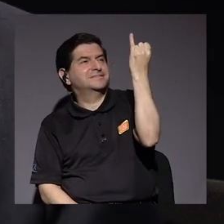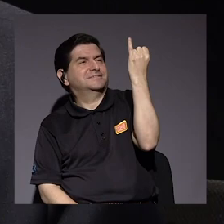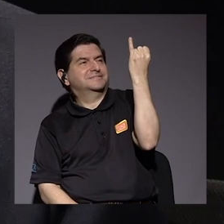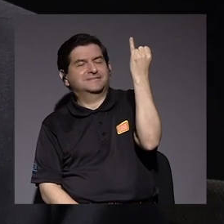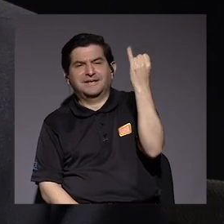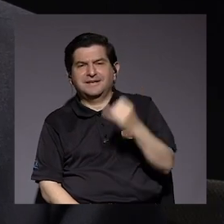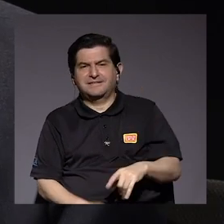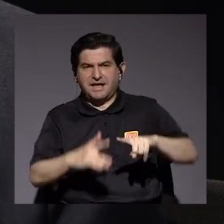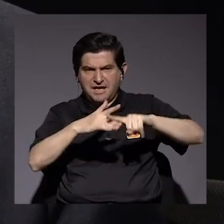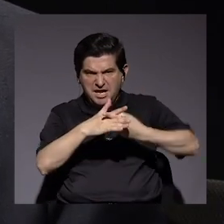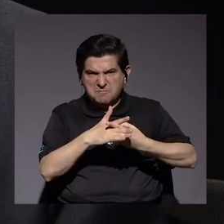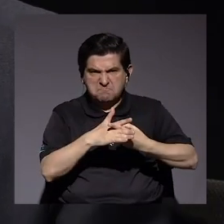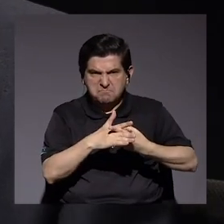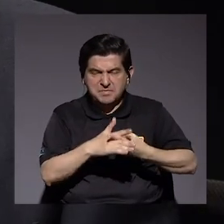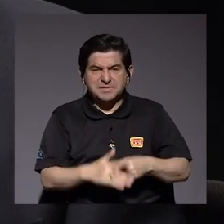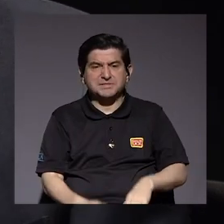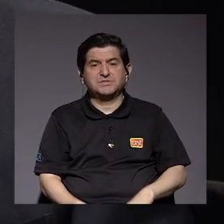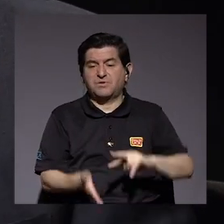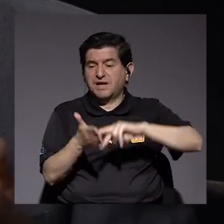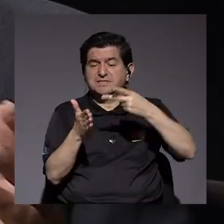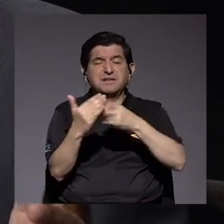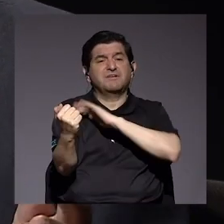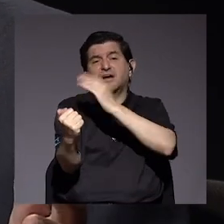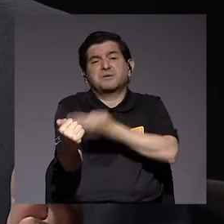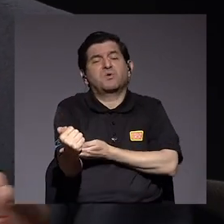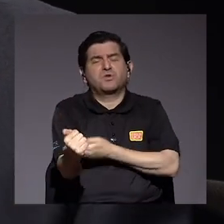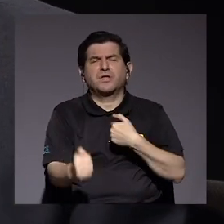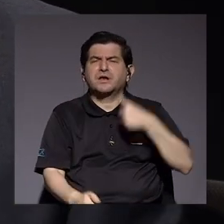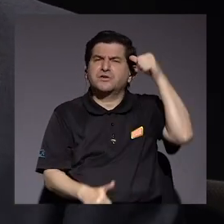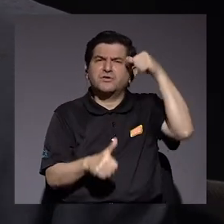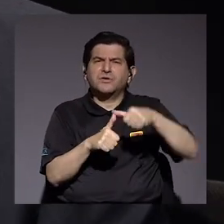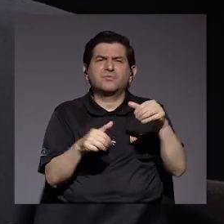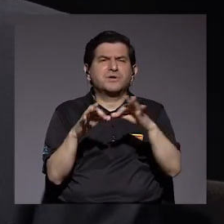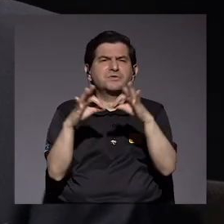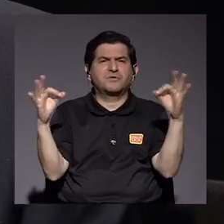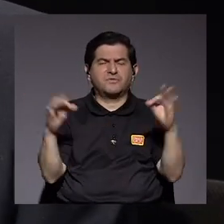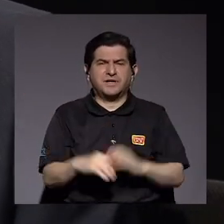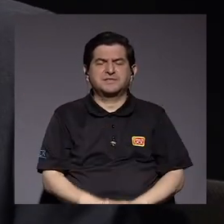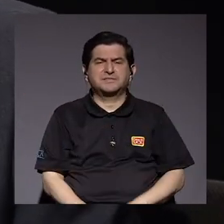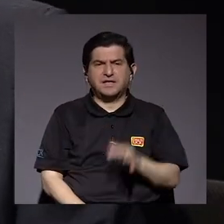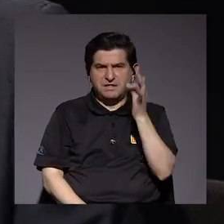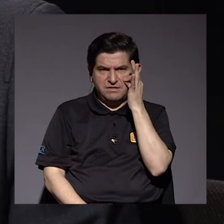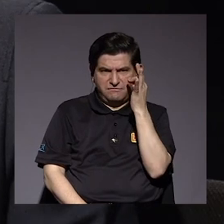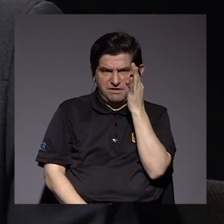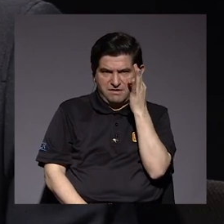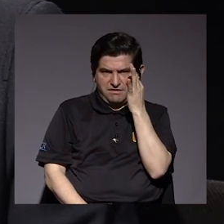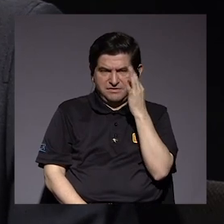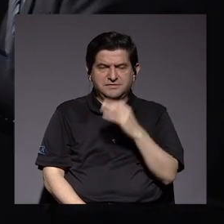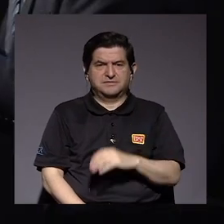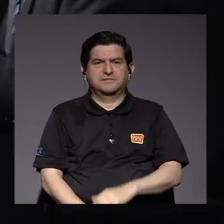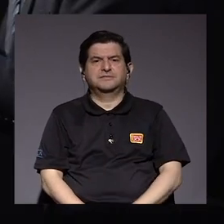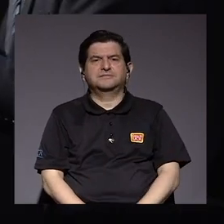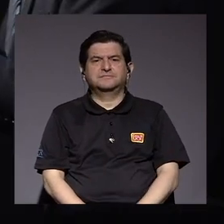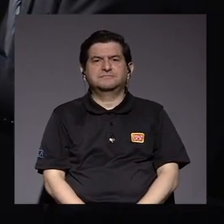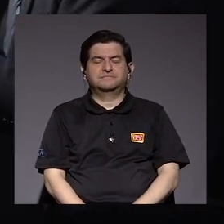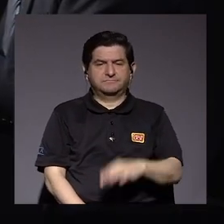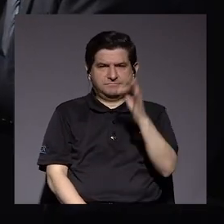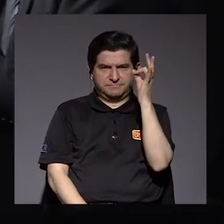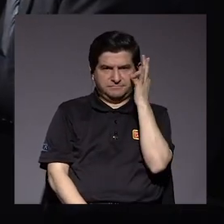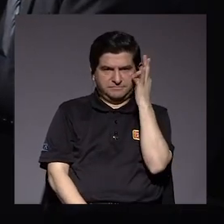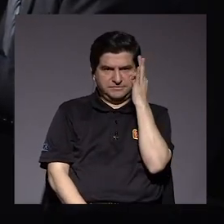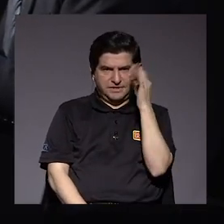ideología empezó a ser el poder yo recuerdo una frase de un don josé figueres ferrer